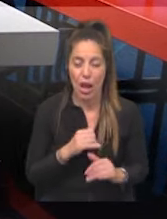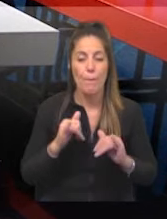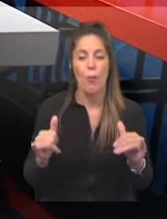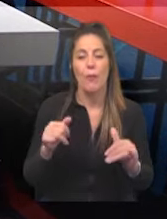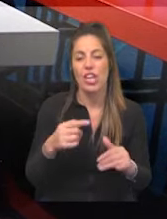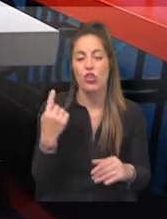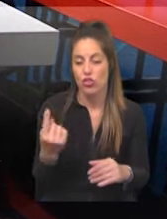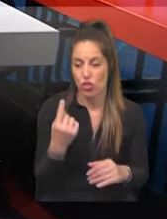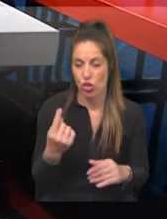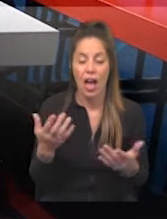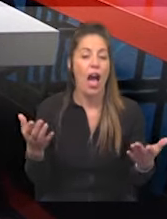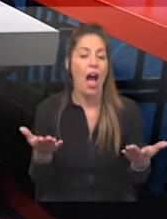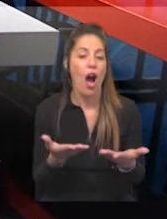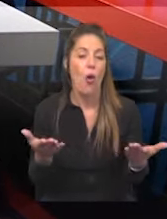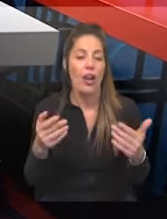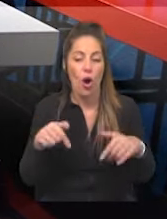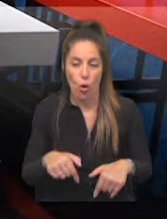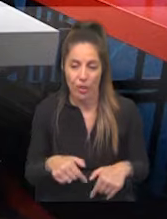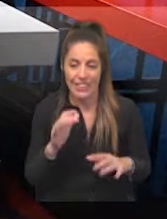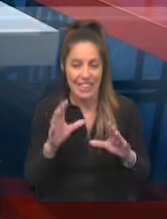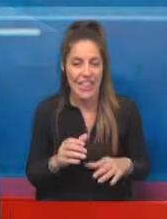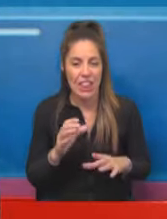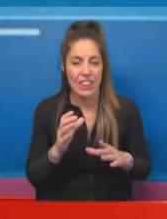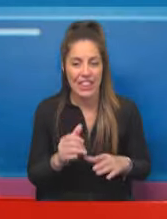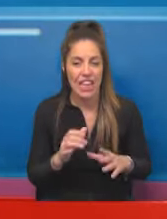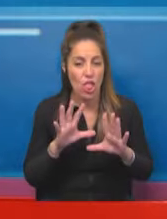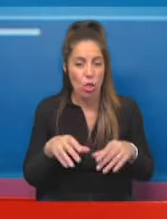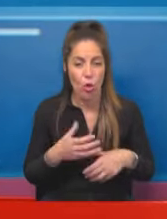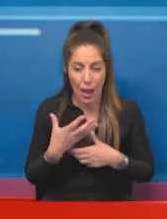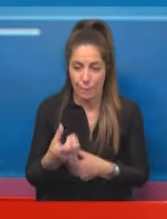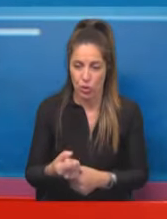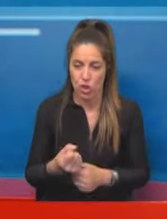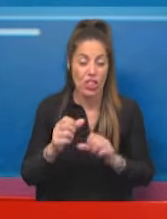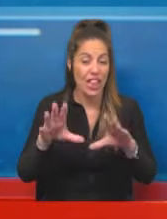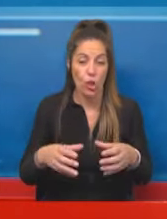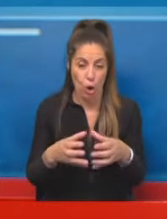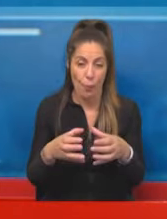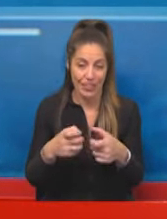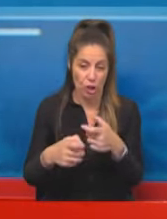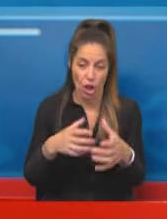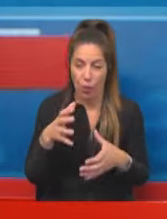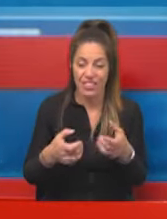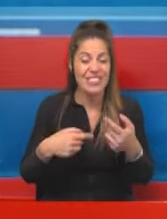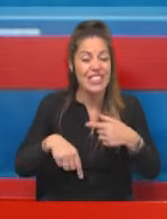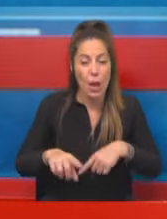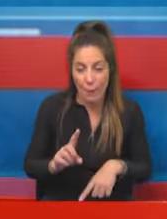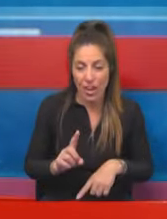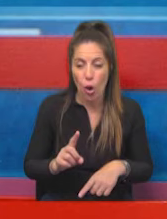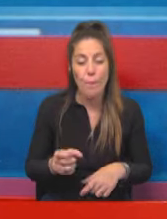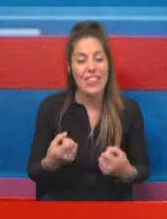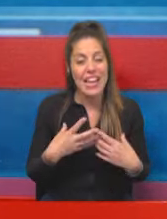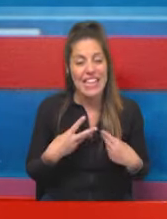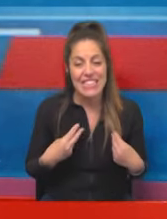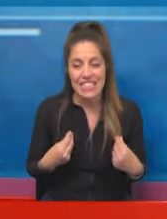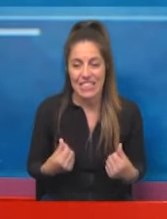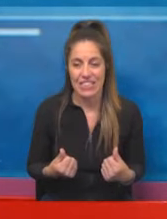eso en solitario acá Este tenían todo el apoyo de todos los partidos de la coalición pero sin embargo me da la sensación